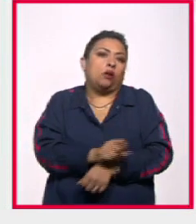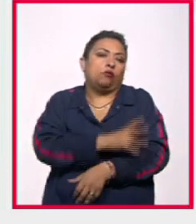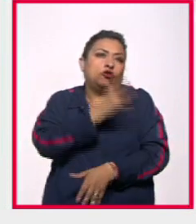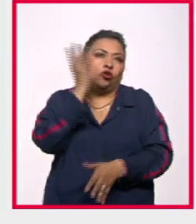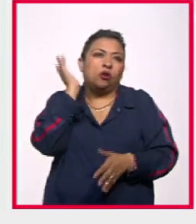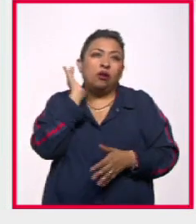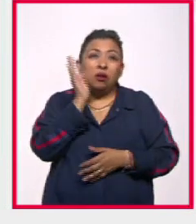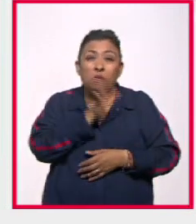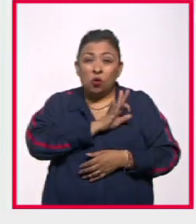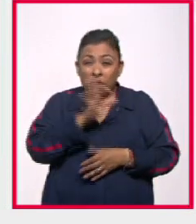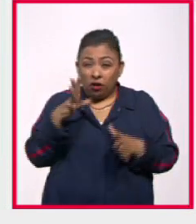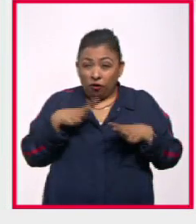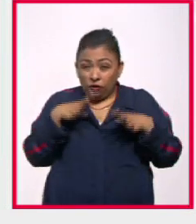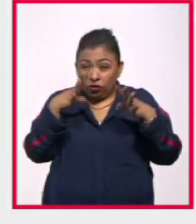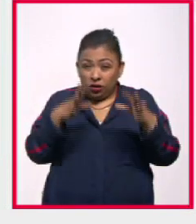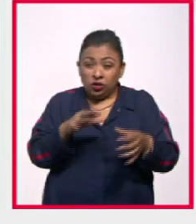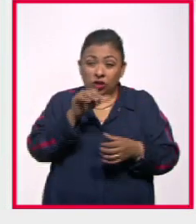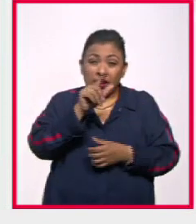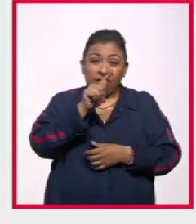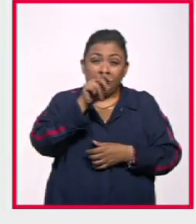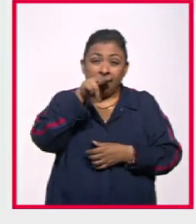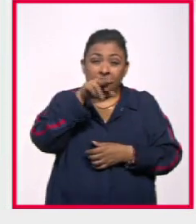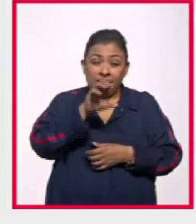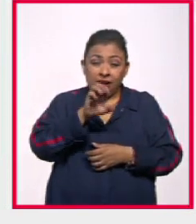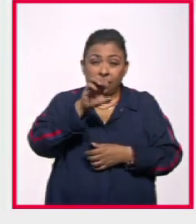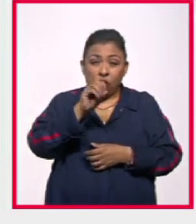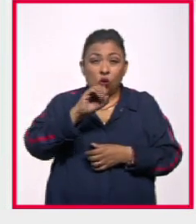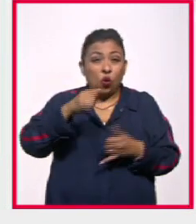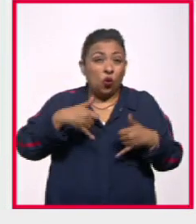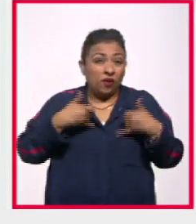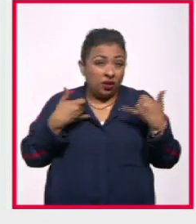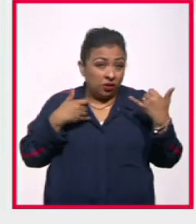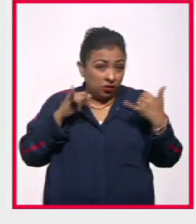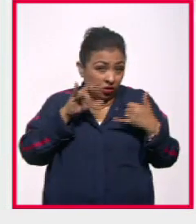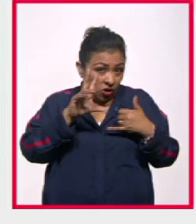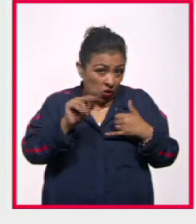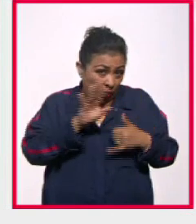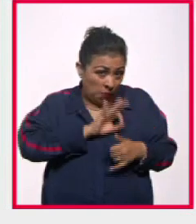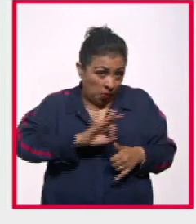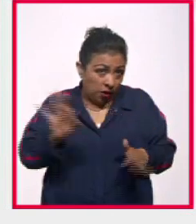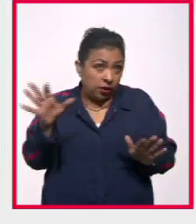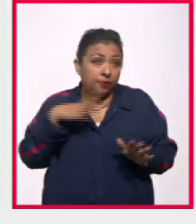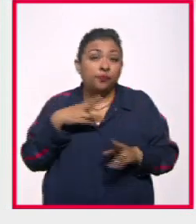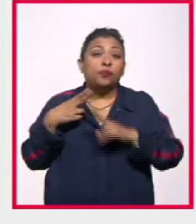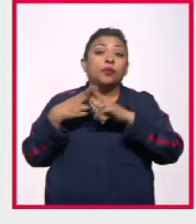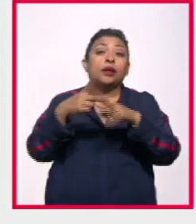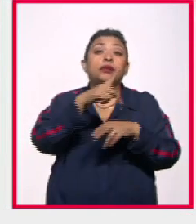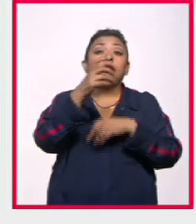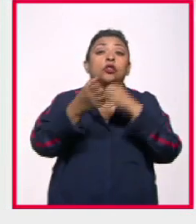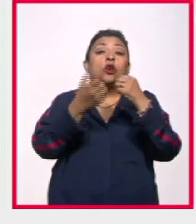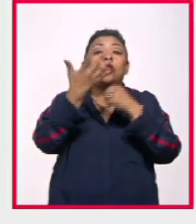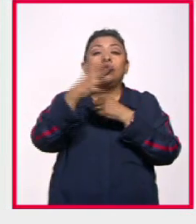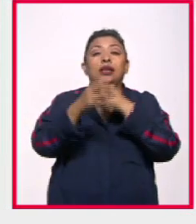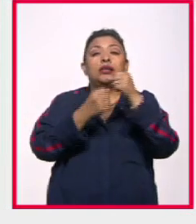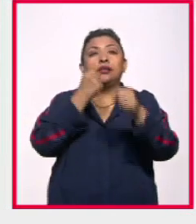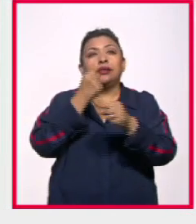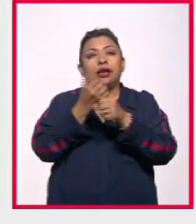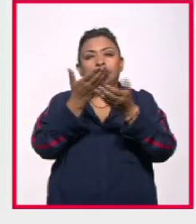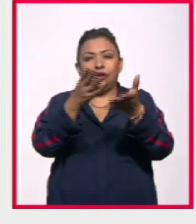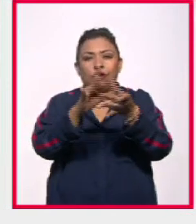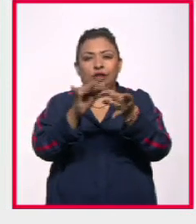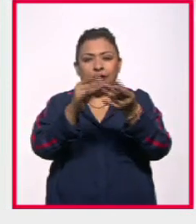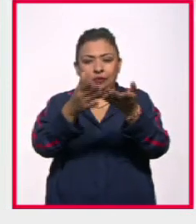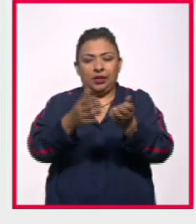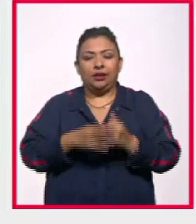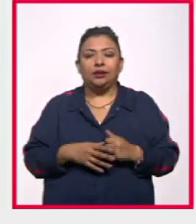¿Nos alcanzara para fundar un Ateneo de la Juventud o no? Híjole. Bueno, cumplió 110 años. Sí, exactamente. Diego nos platica al